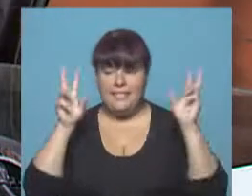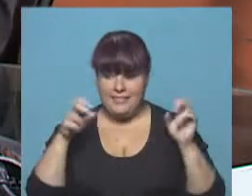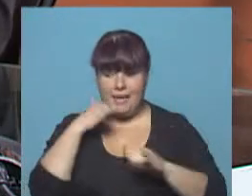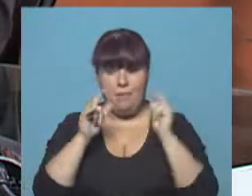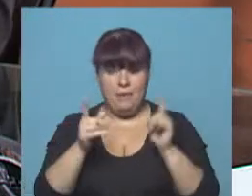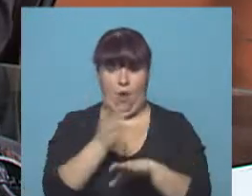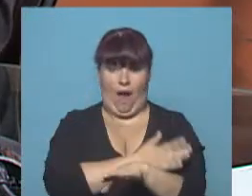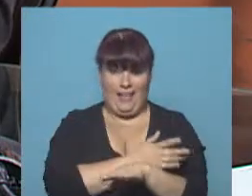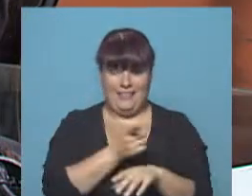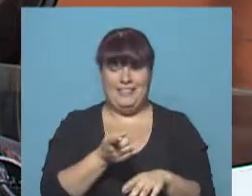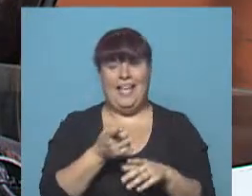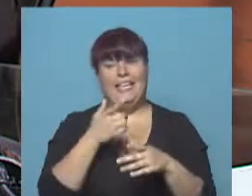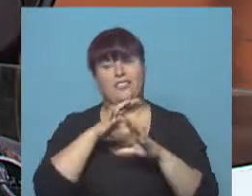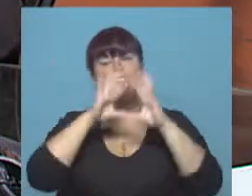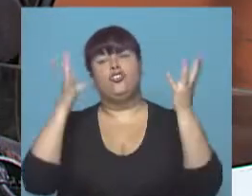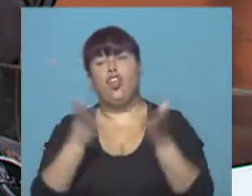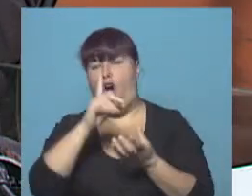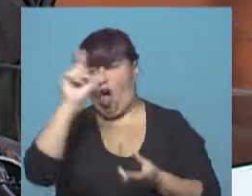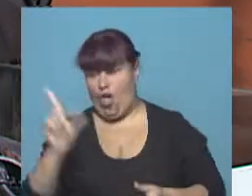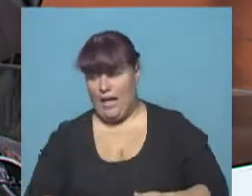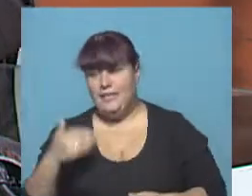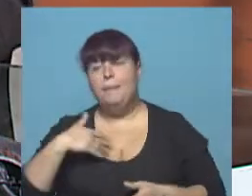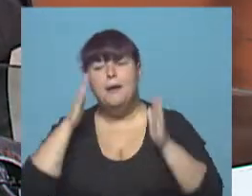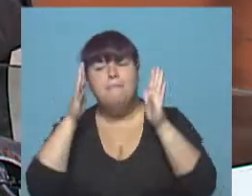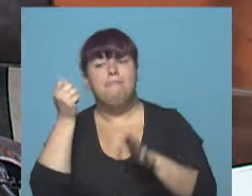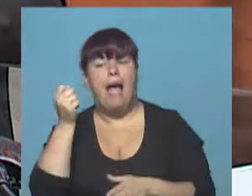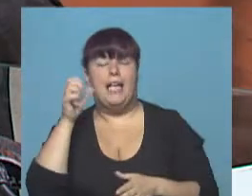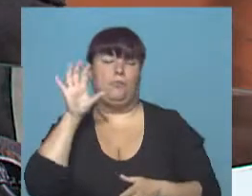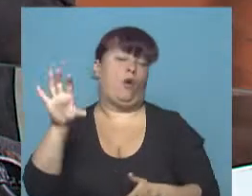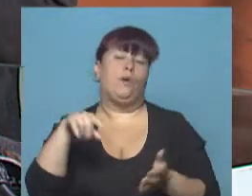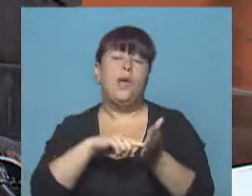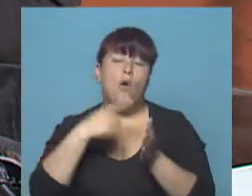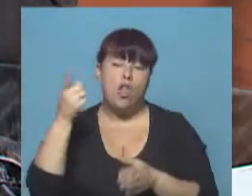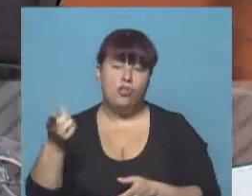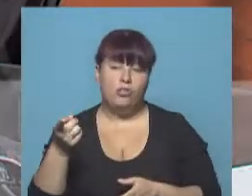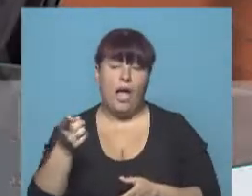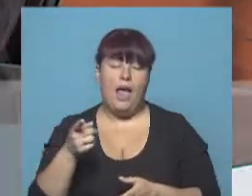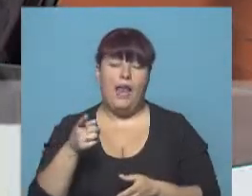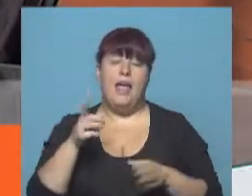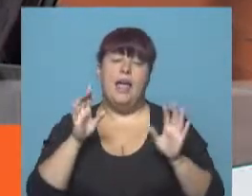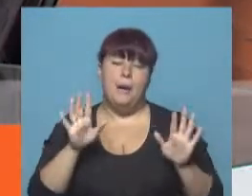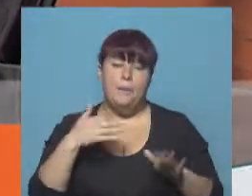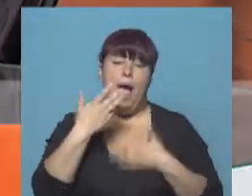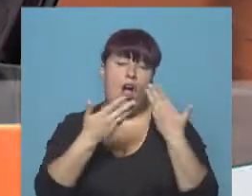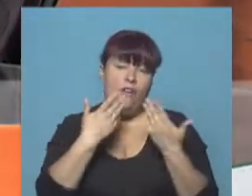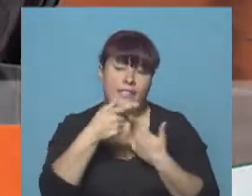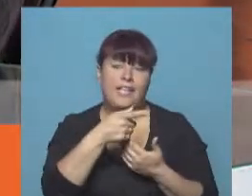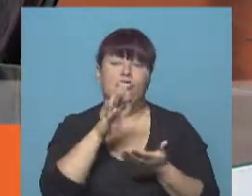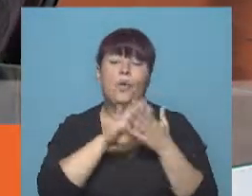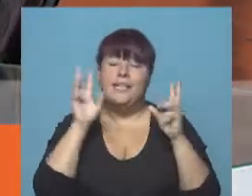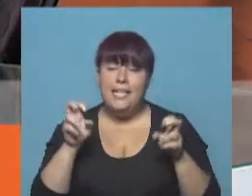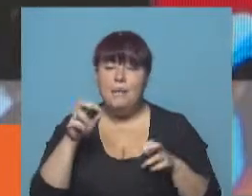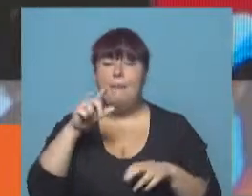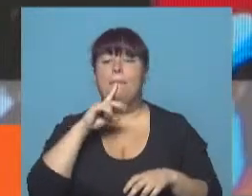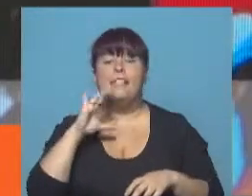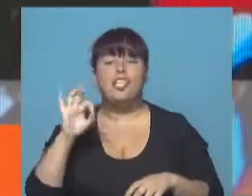hablábamos en la previa hace un ratito, que comprende a todo el país, ¿no? Pero vamos a hacer foco en la provincia de Buenos Aires y vamos a charlar justamente sobre este tema con